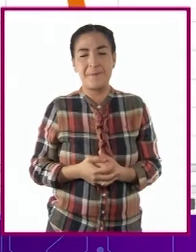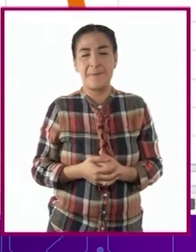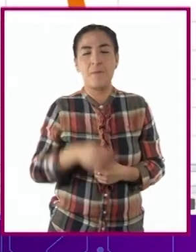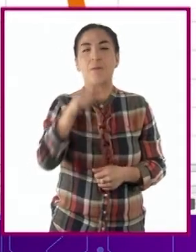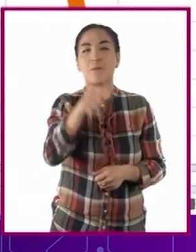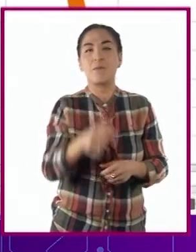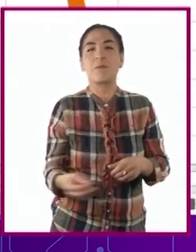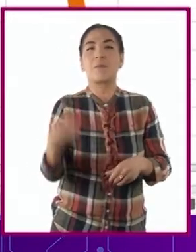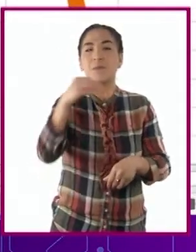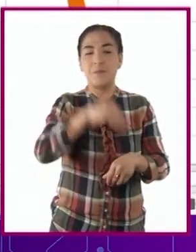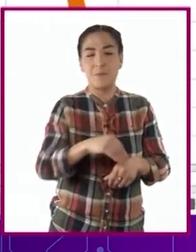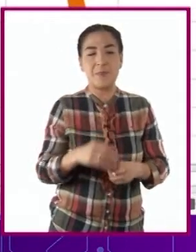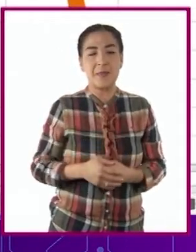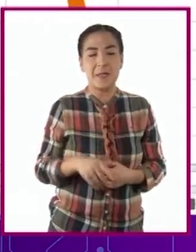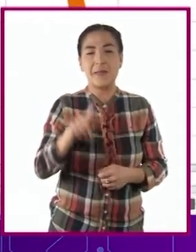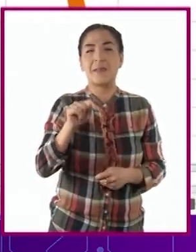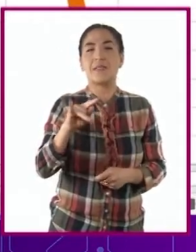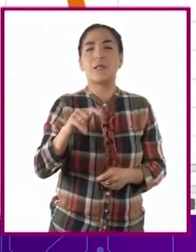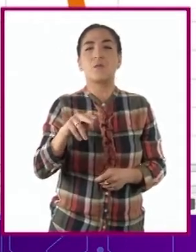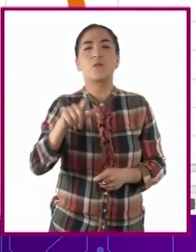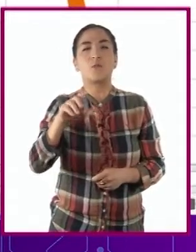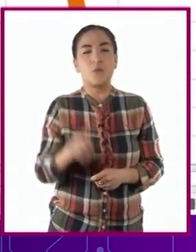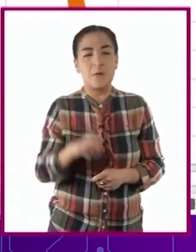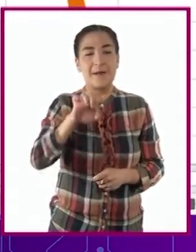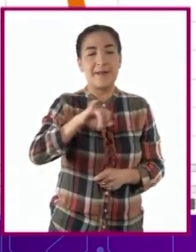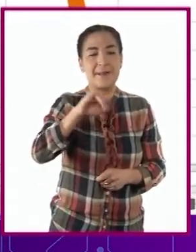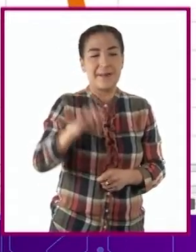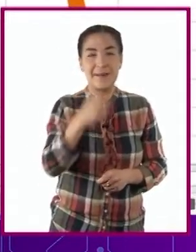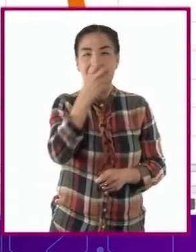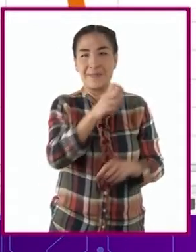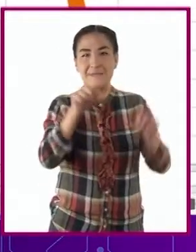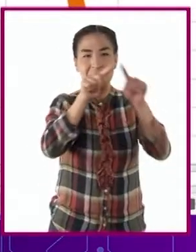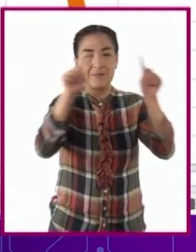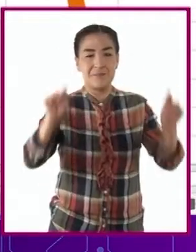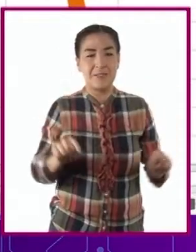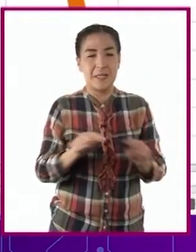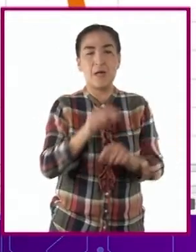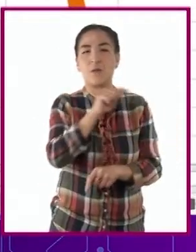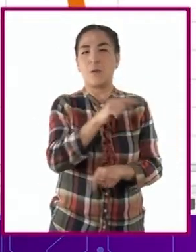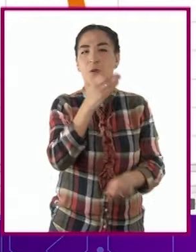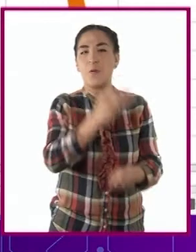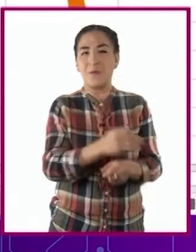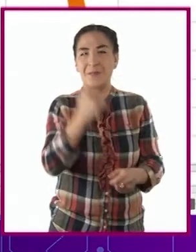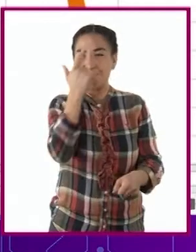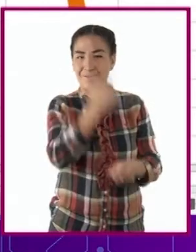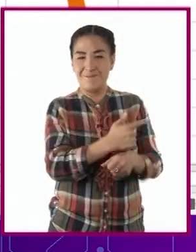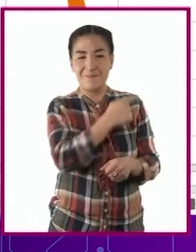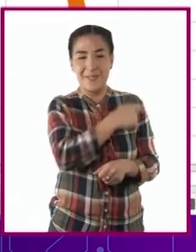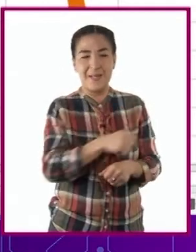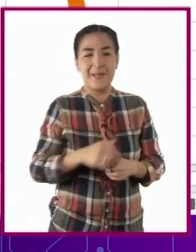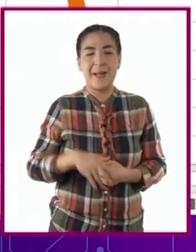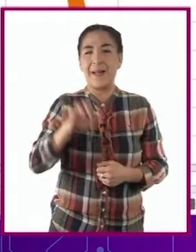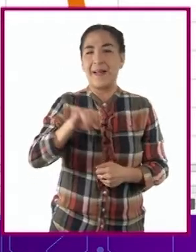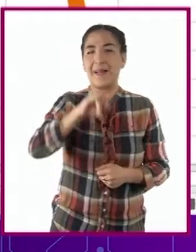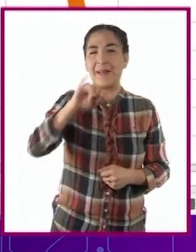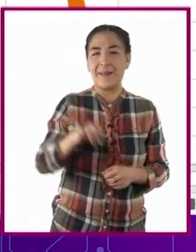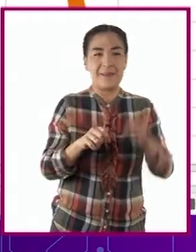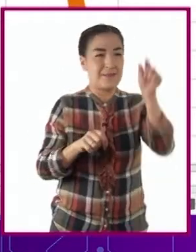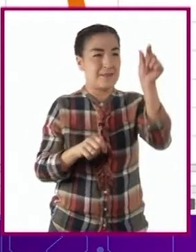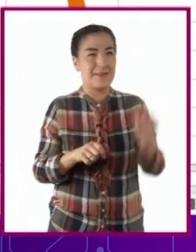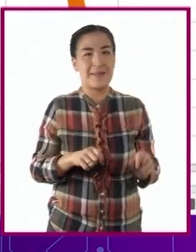aparezcan los títulos de los ejes en la gráfica, aquí identificado en el eje Y con el